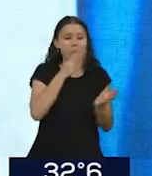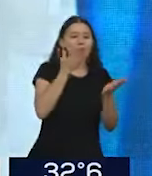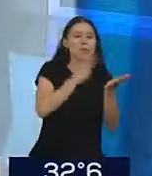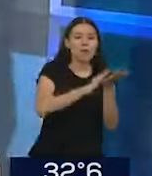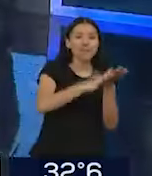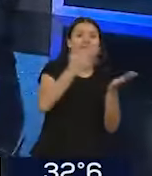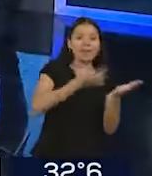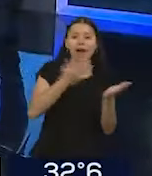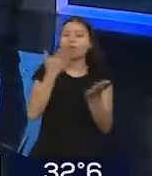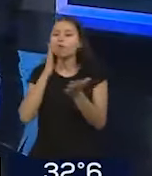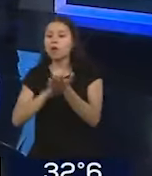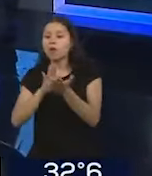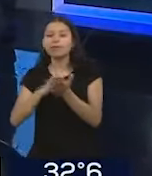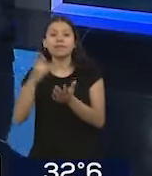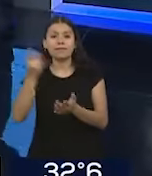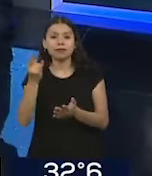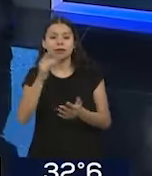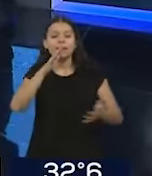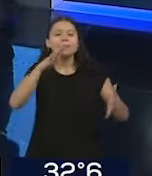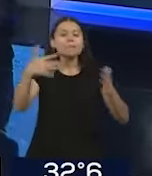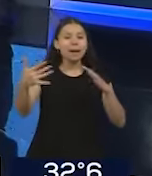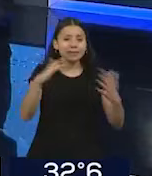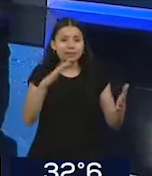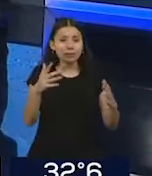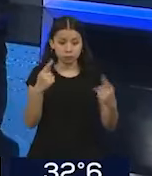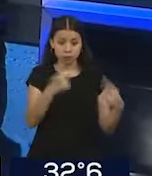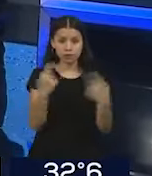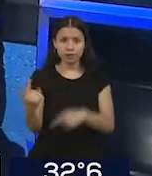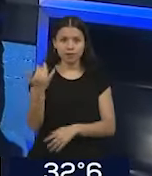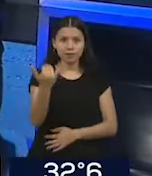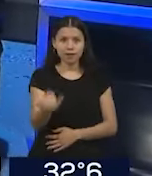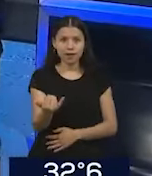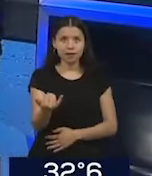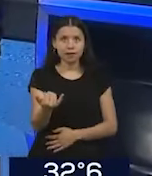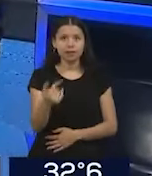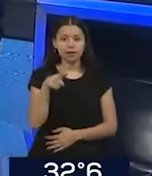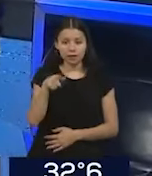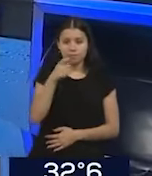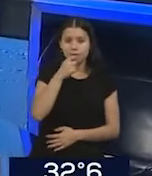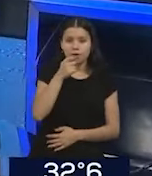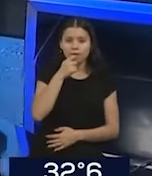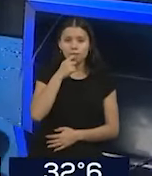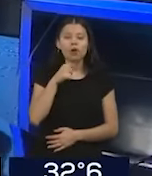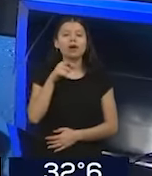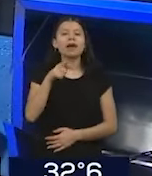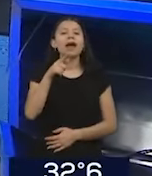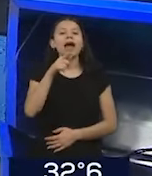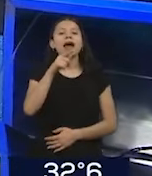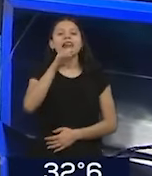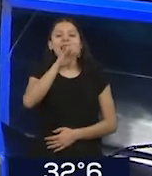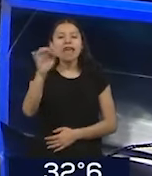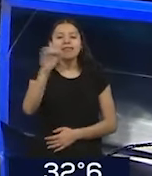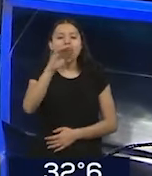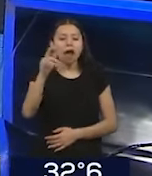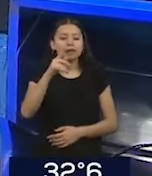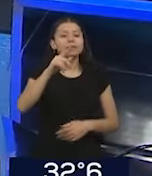comprobante original. Acá ya entramos en un terreno un poquito para hilar más fino, porque acá hay tipografía, errores de tipeo,